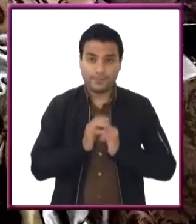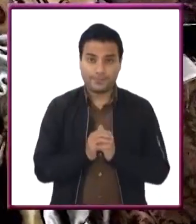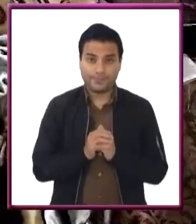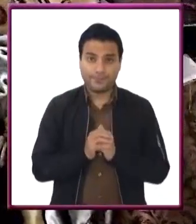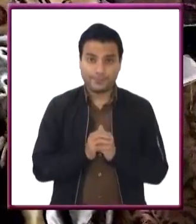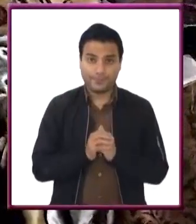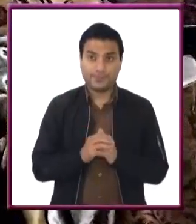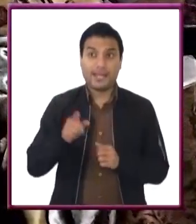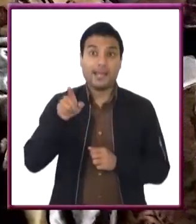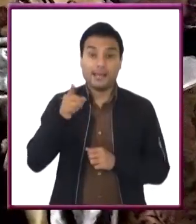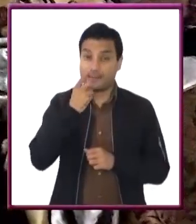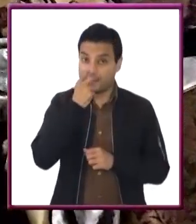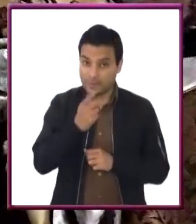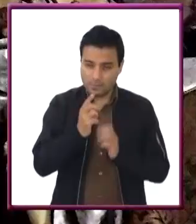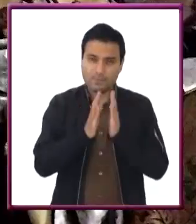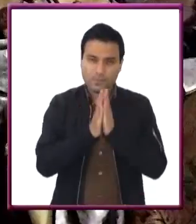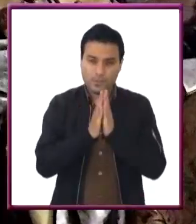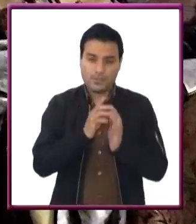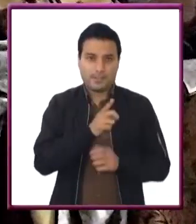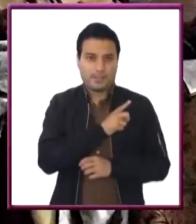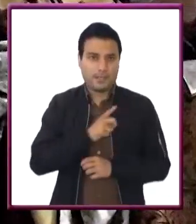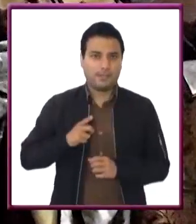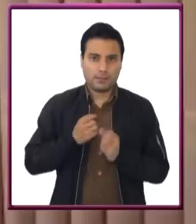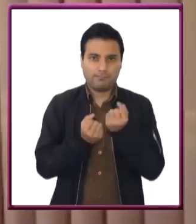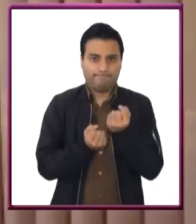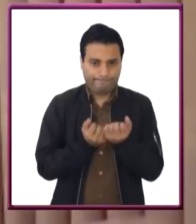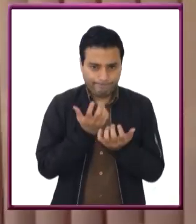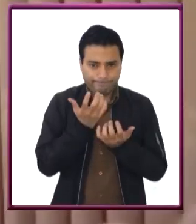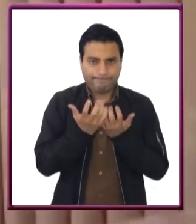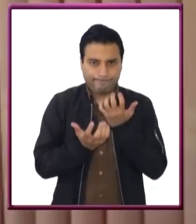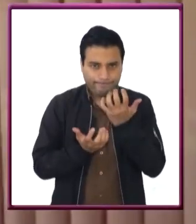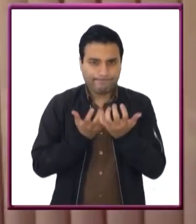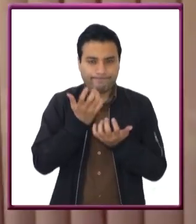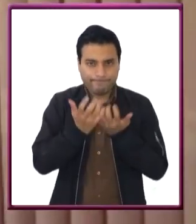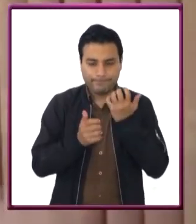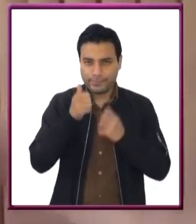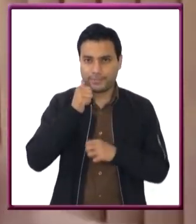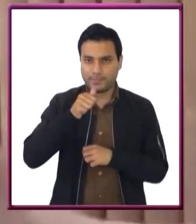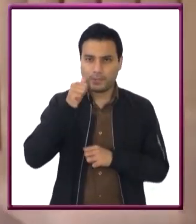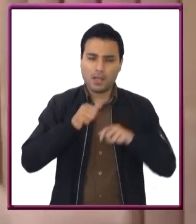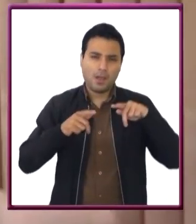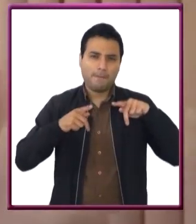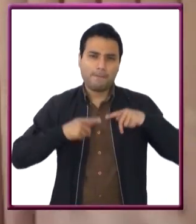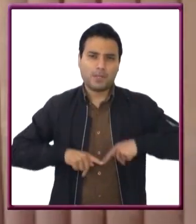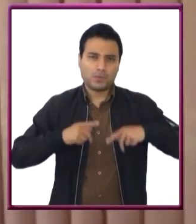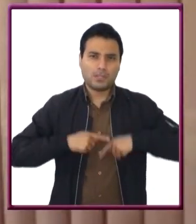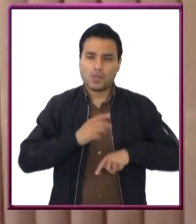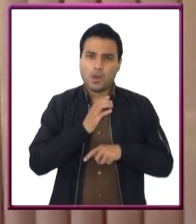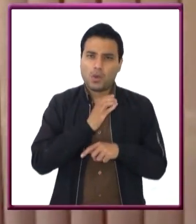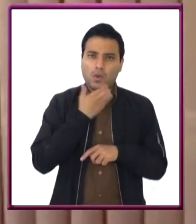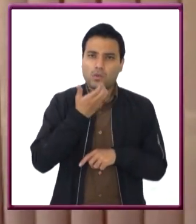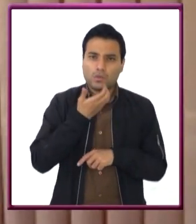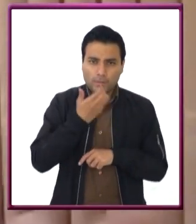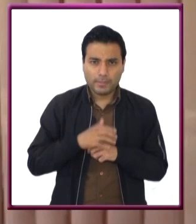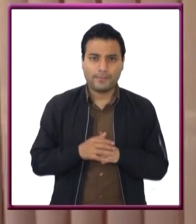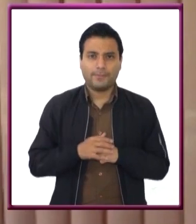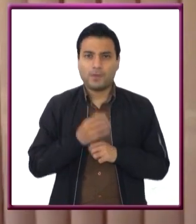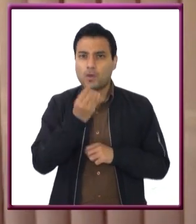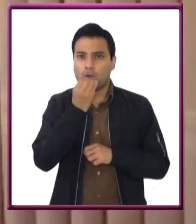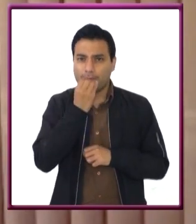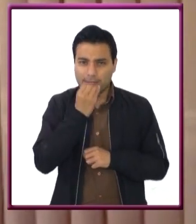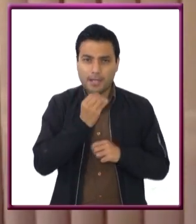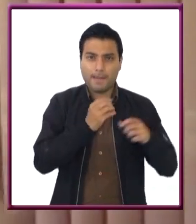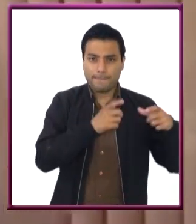tener un suministro constante de fuego. Como bien sabemos, sirven la comida y se va enfriando. Y